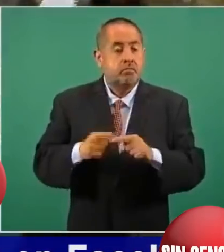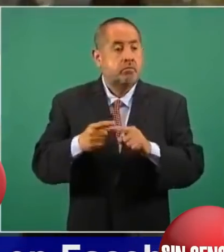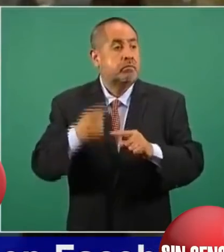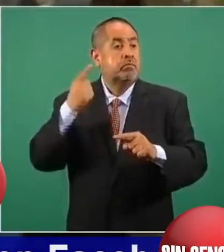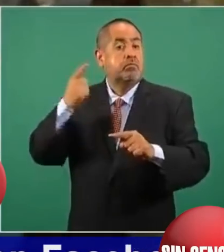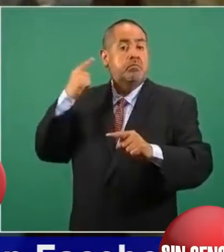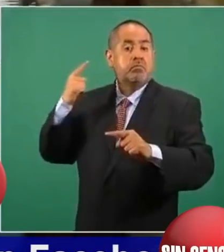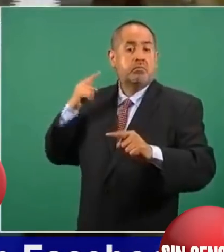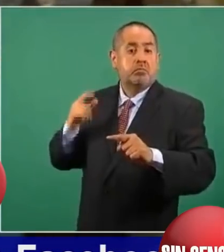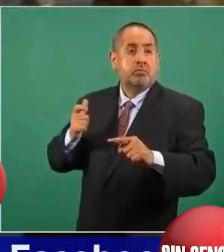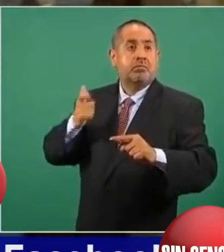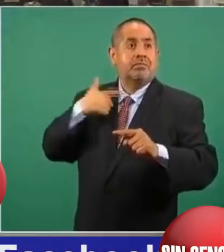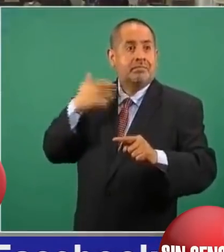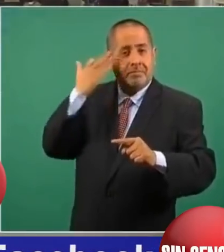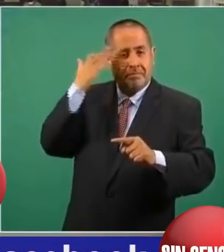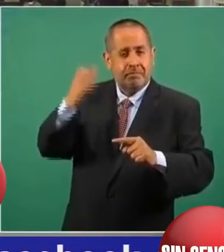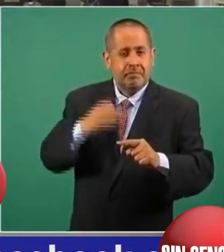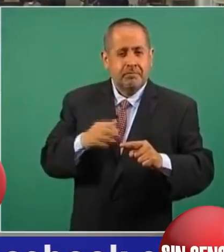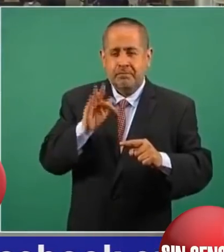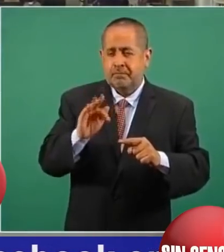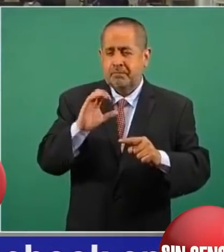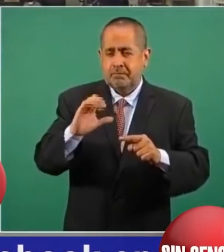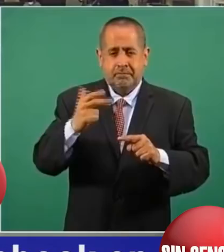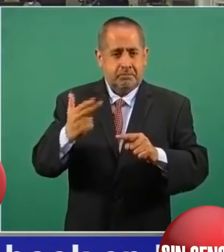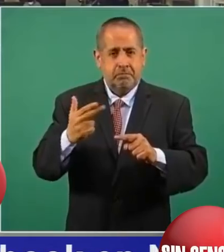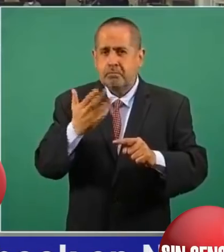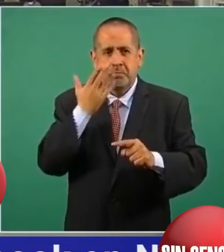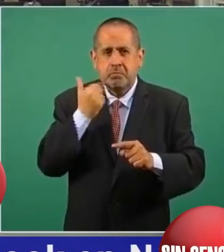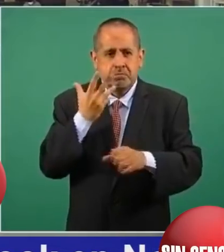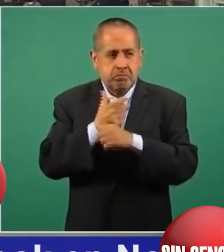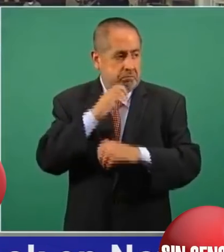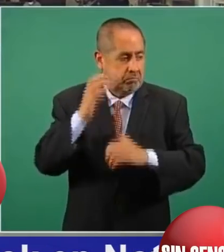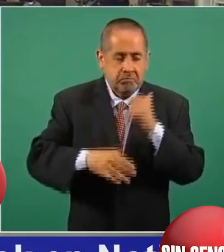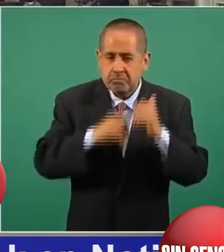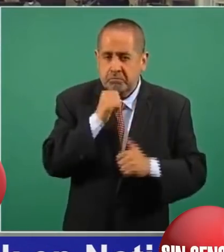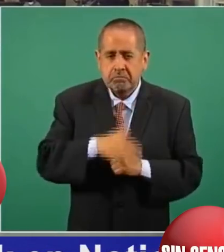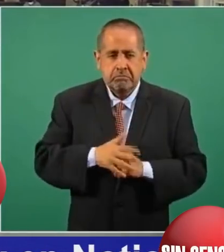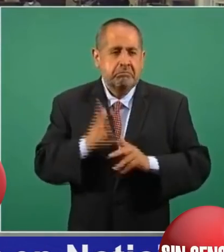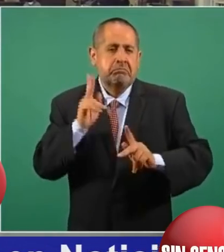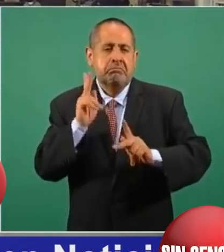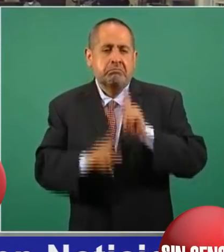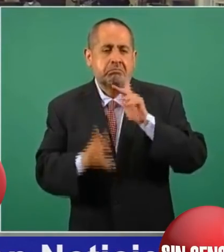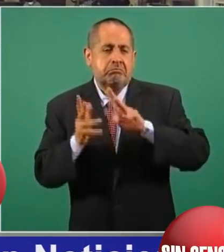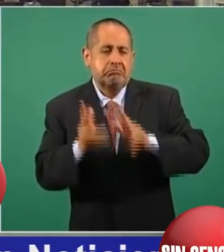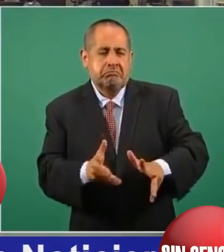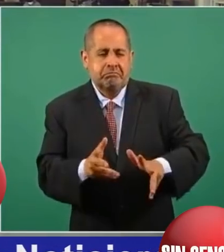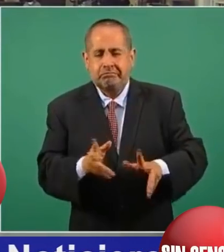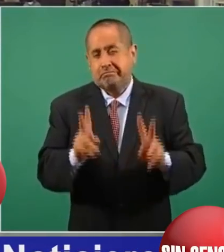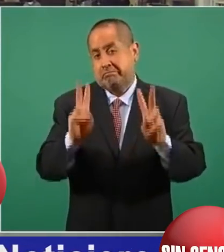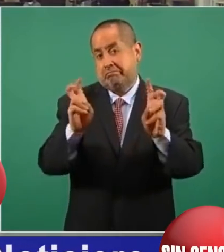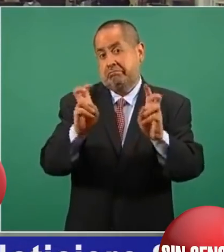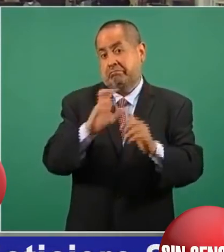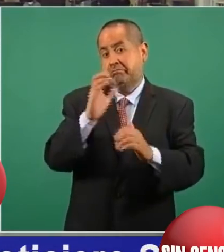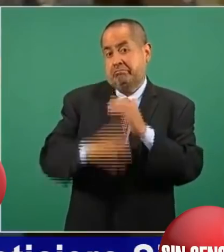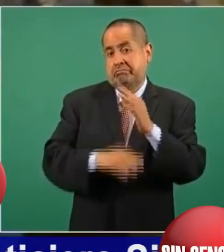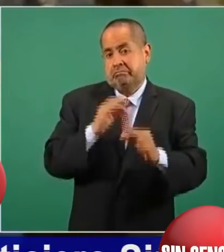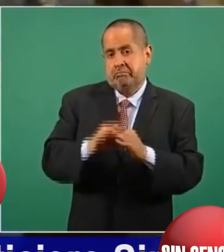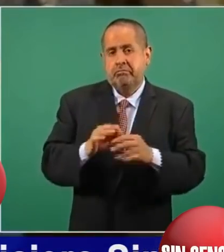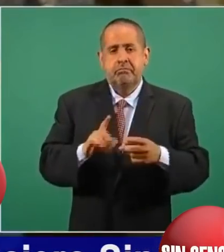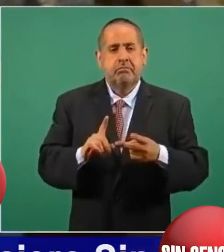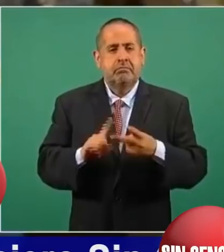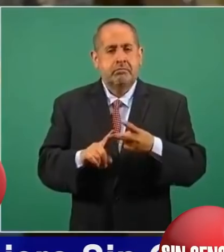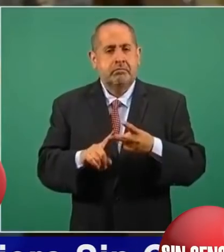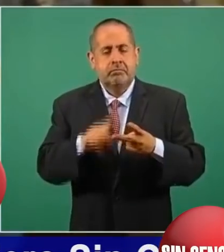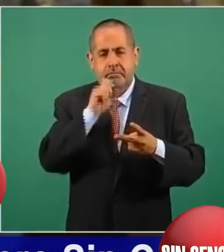no se terminó en el calderonismo, sino se terminó entre comillas en el